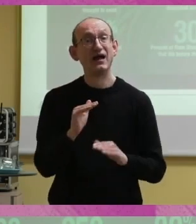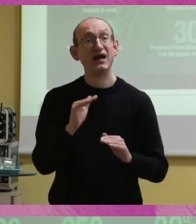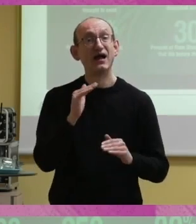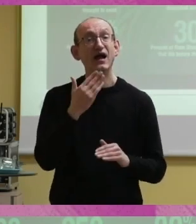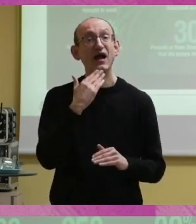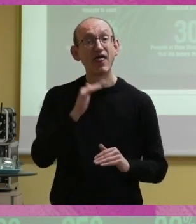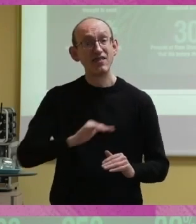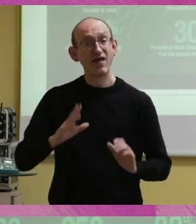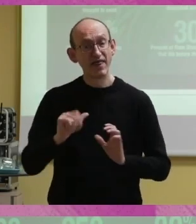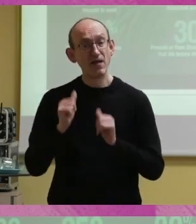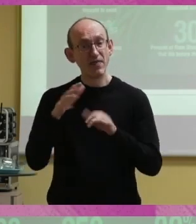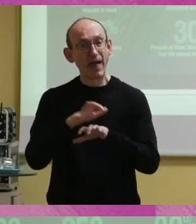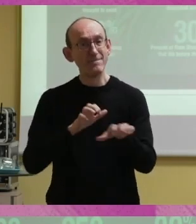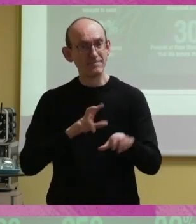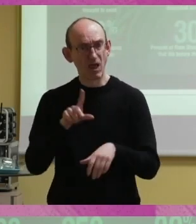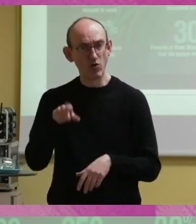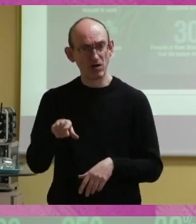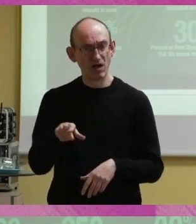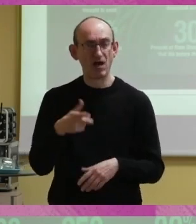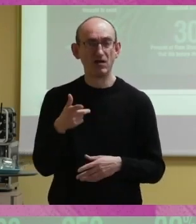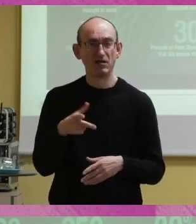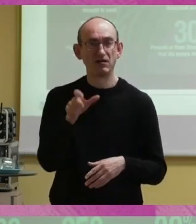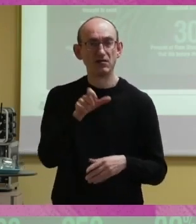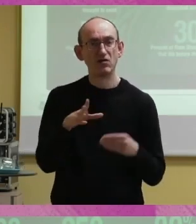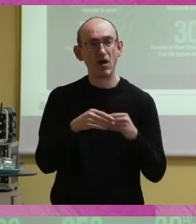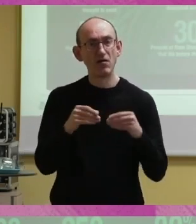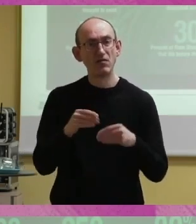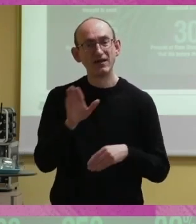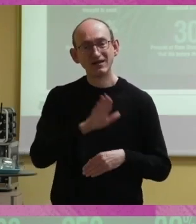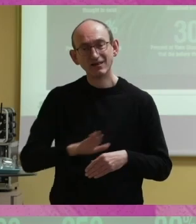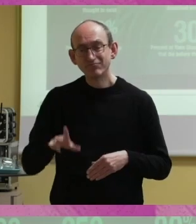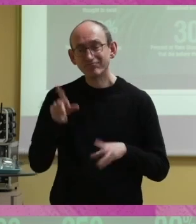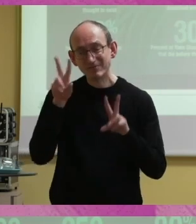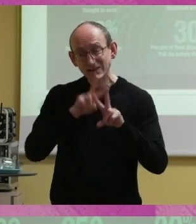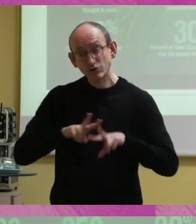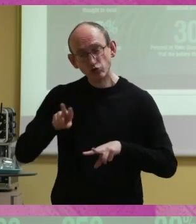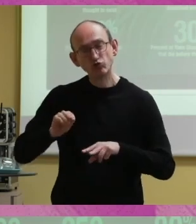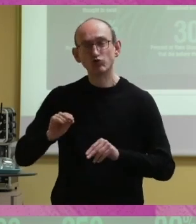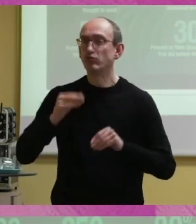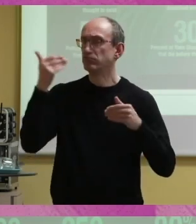infantil, y por lo tanto el estudio de pacientes pediátricos es muy importante.